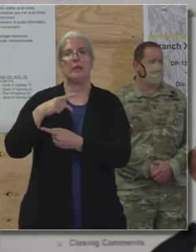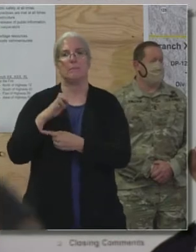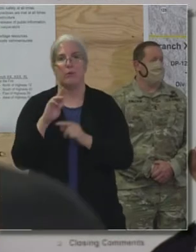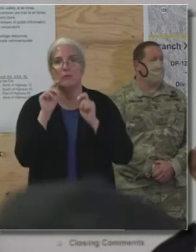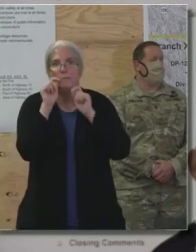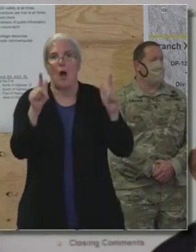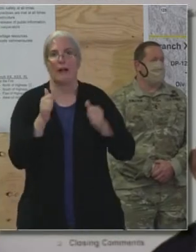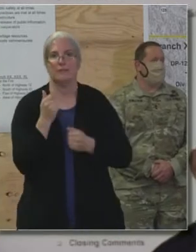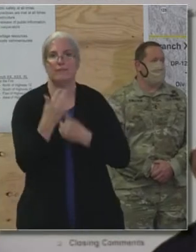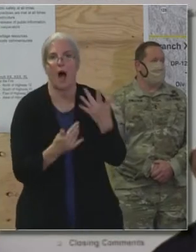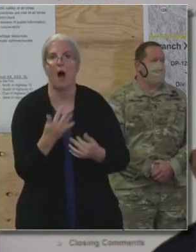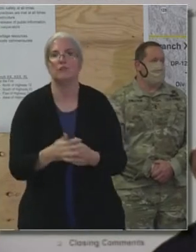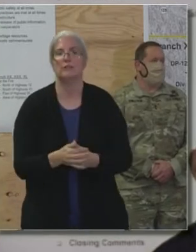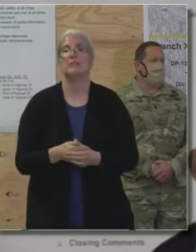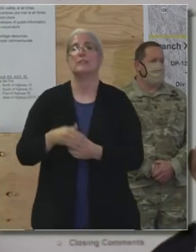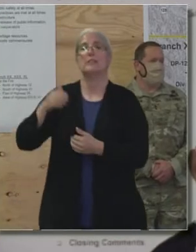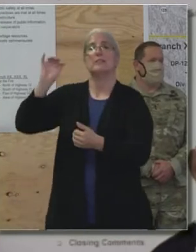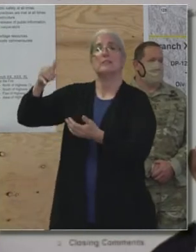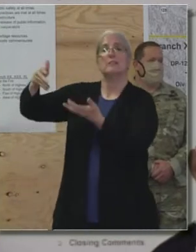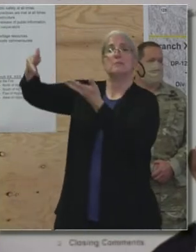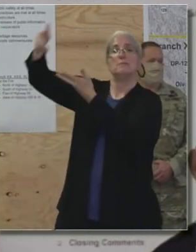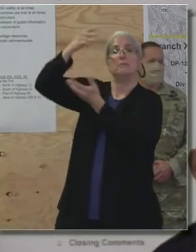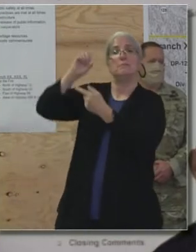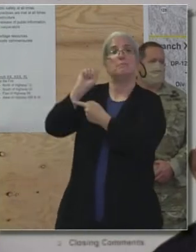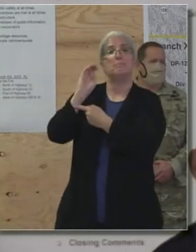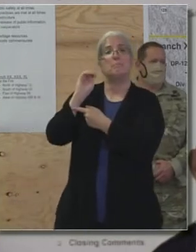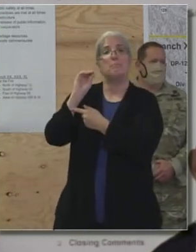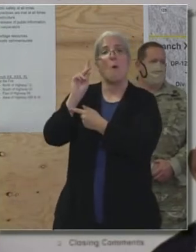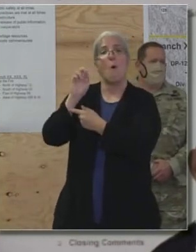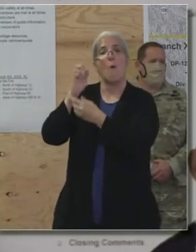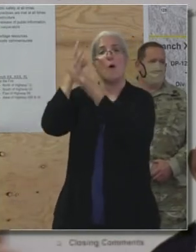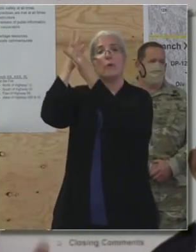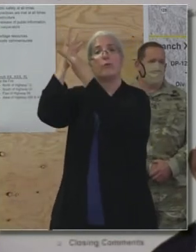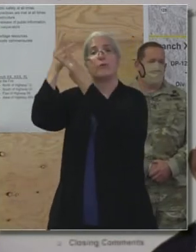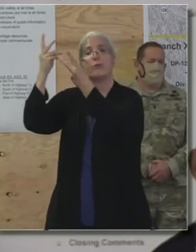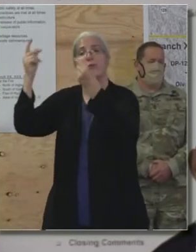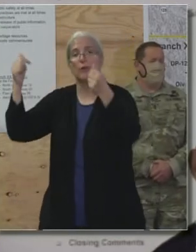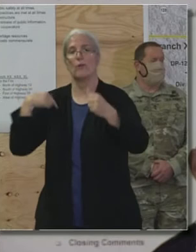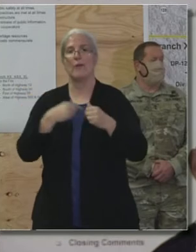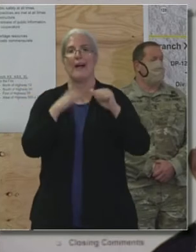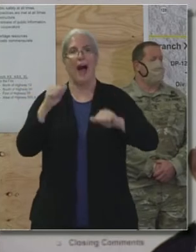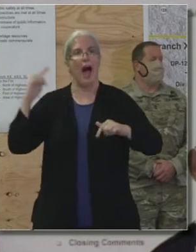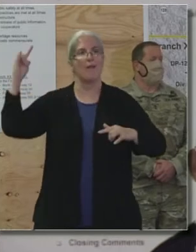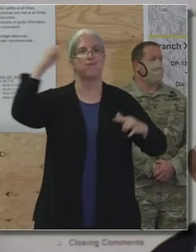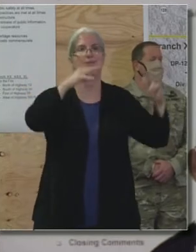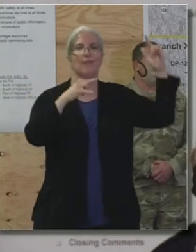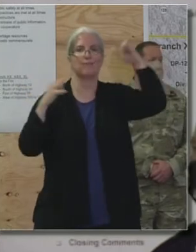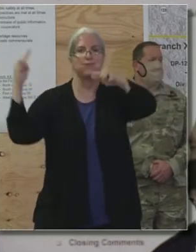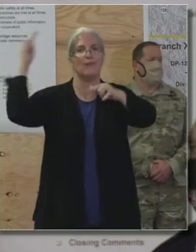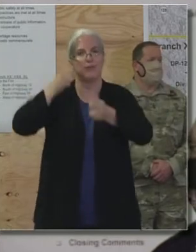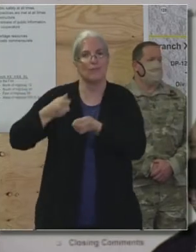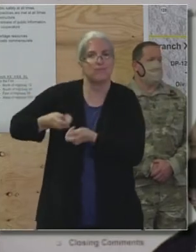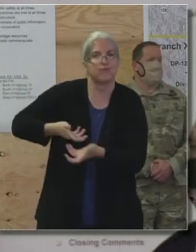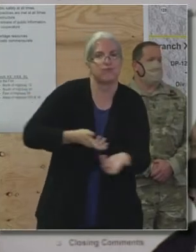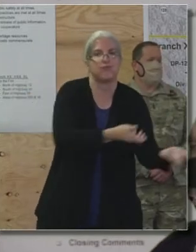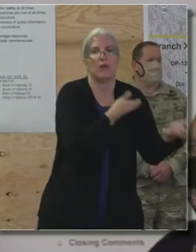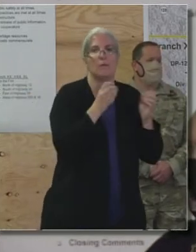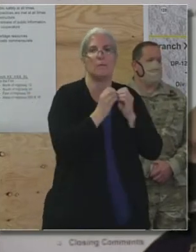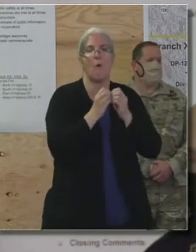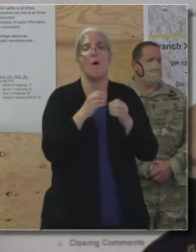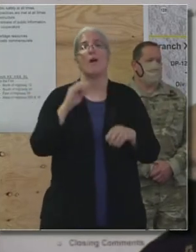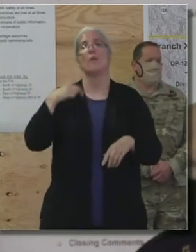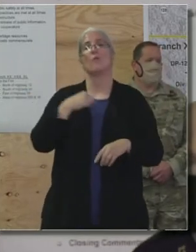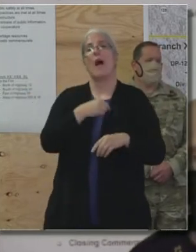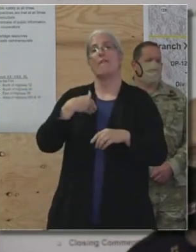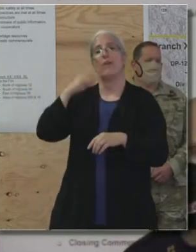humo al aumentar los esfuerzos del té de reconocimiento al contrastar los esfuerzos locales con los federales esta nueva